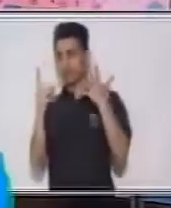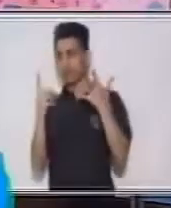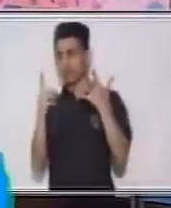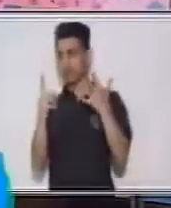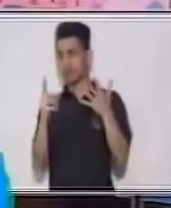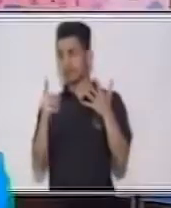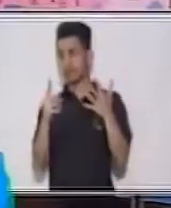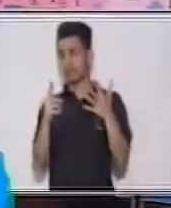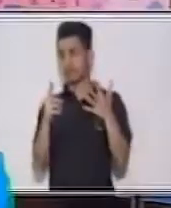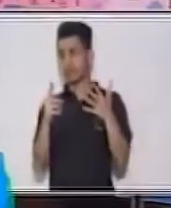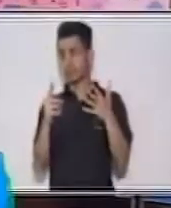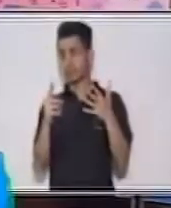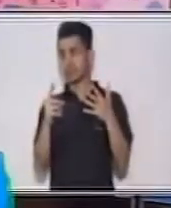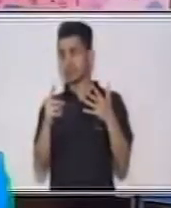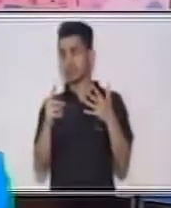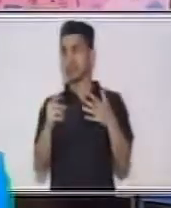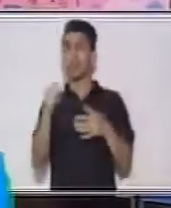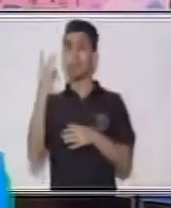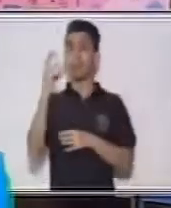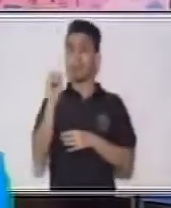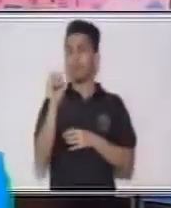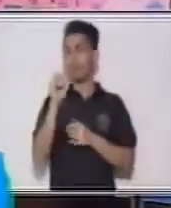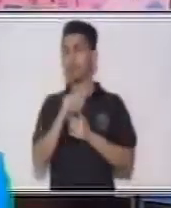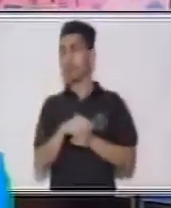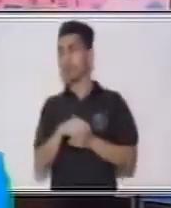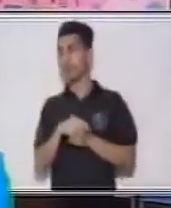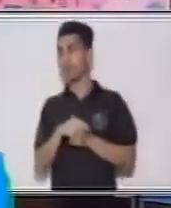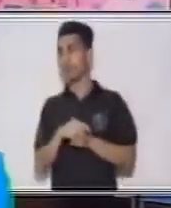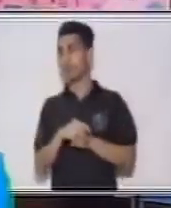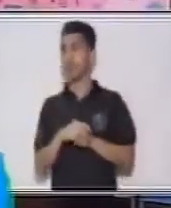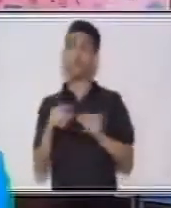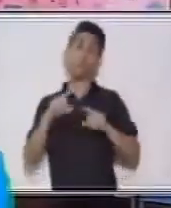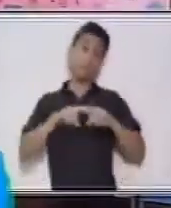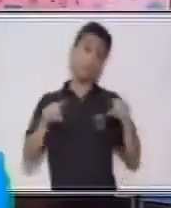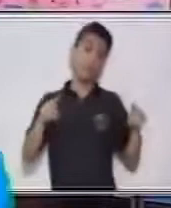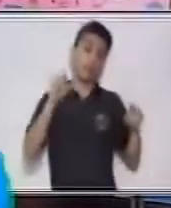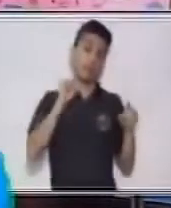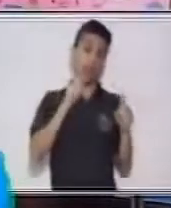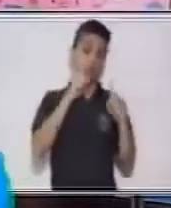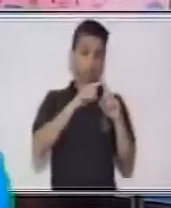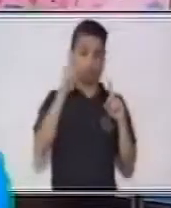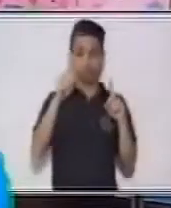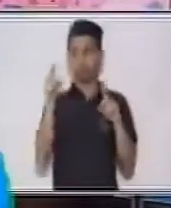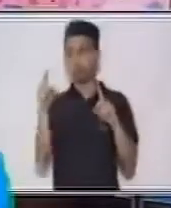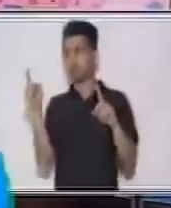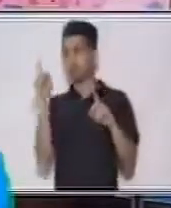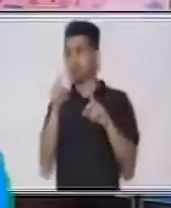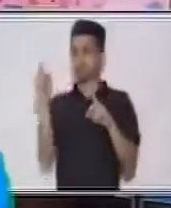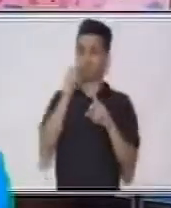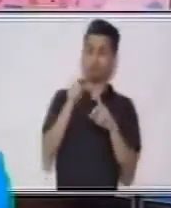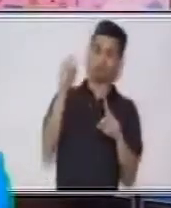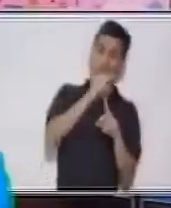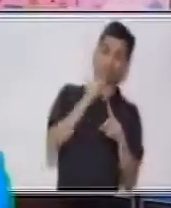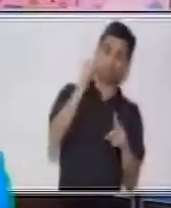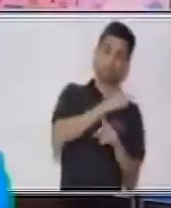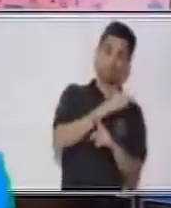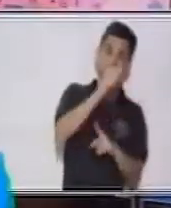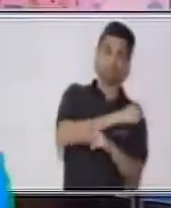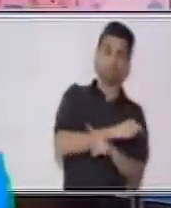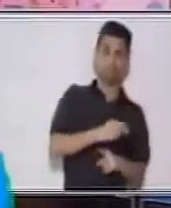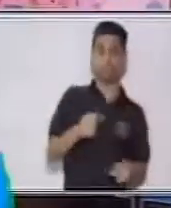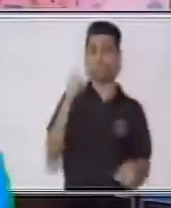16 420 pero podríamos trabajar en forma descendente y restando